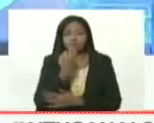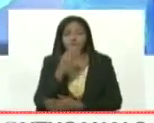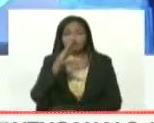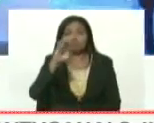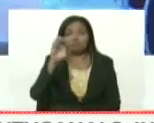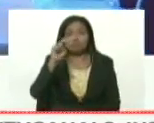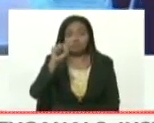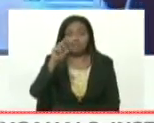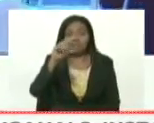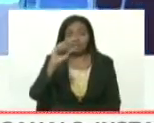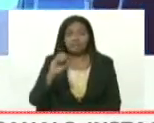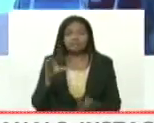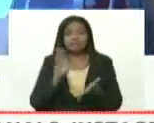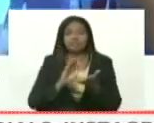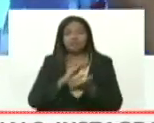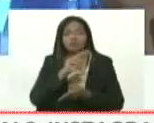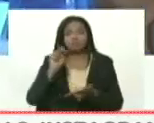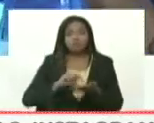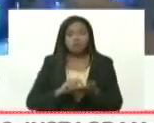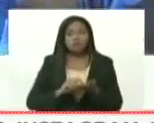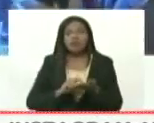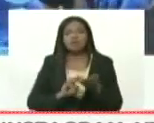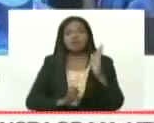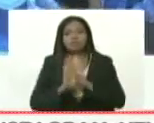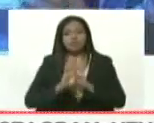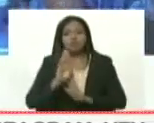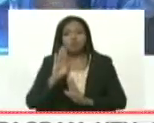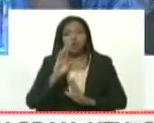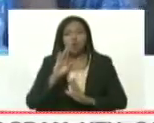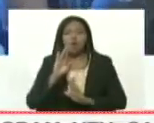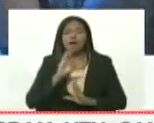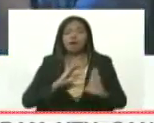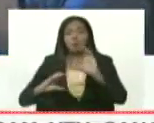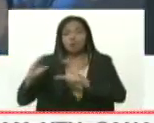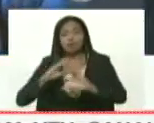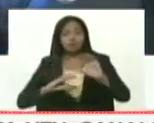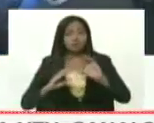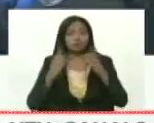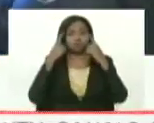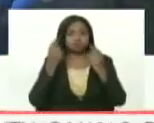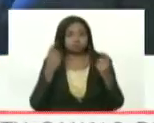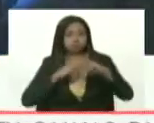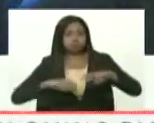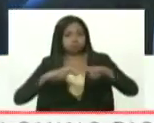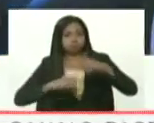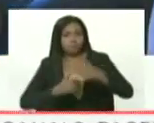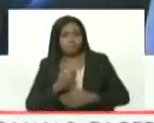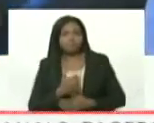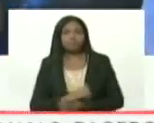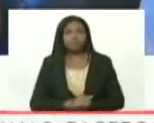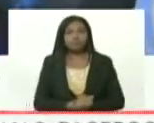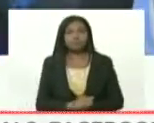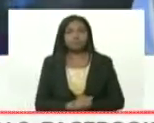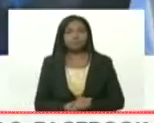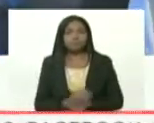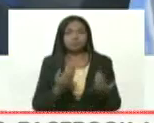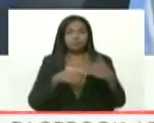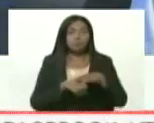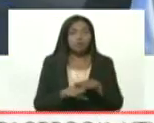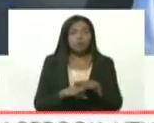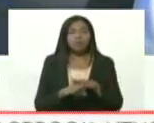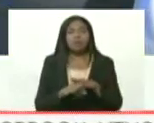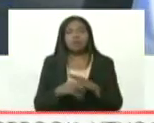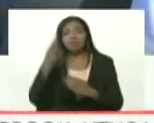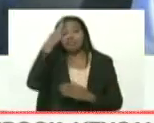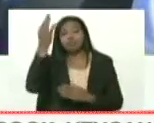Centro Nacional de Desarrollo e Investigación en Telecomunicaciones, profesional de investigación. A través del Consejo